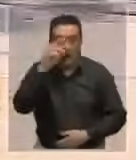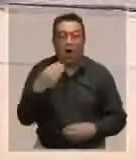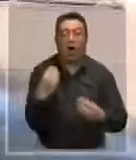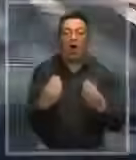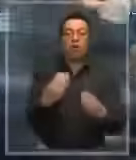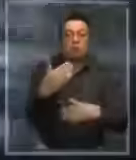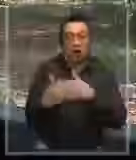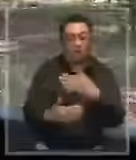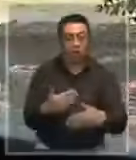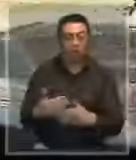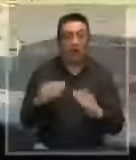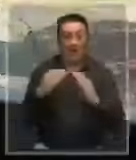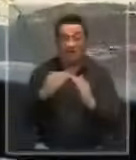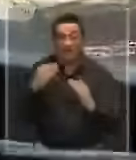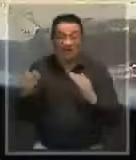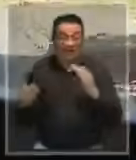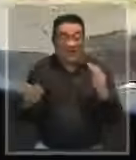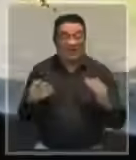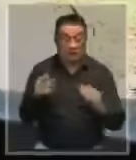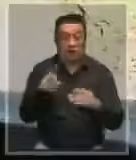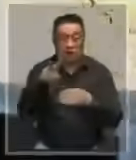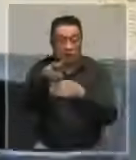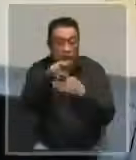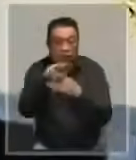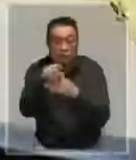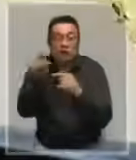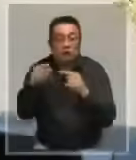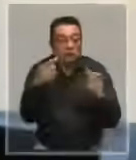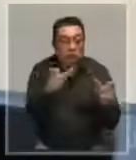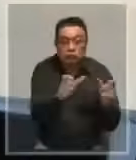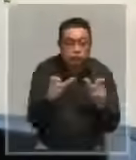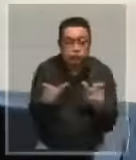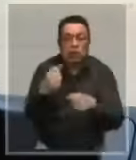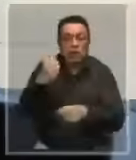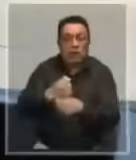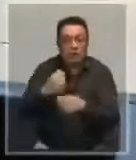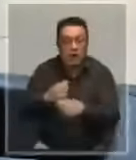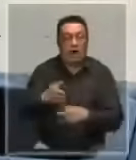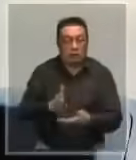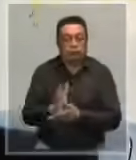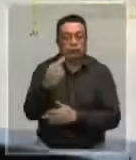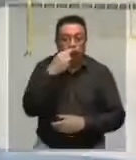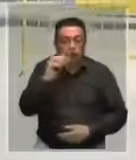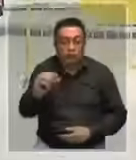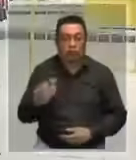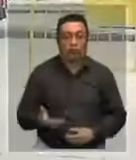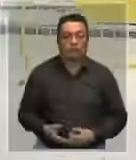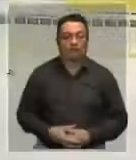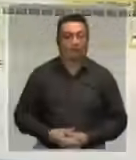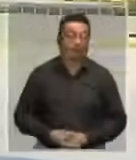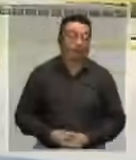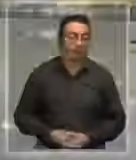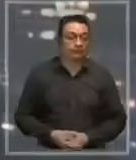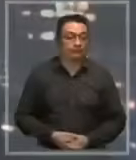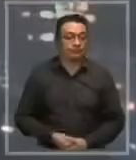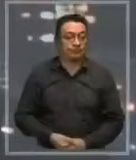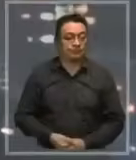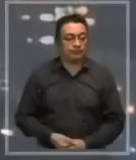funcionarán estos vecinos vigilantes y observadores que pronto comenzarían a operar.